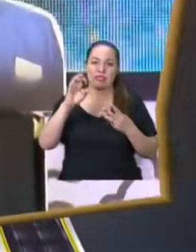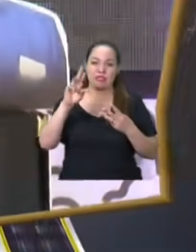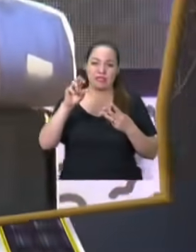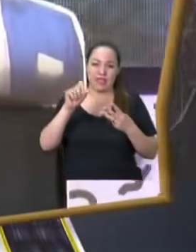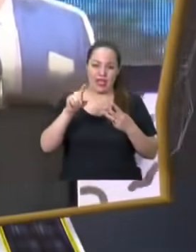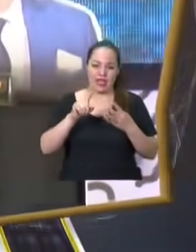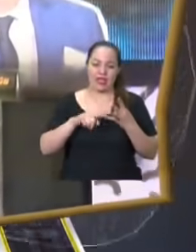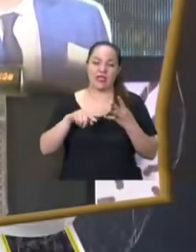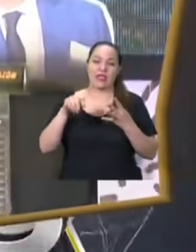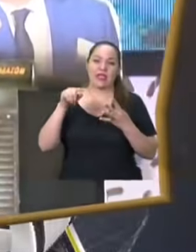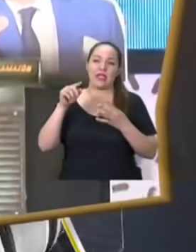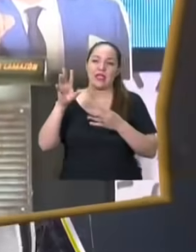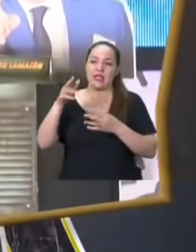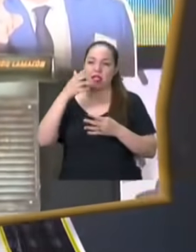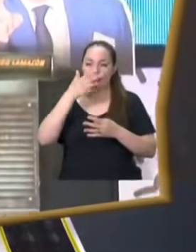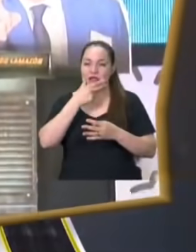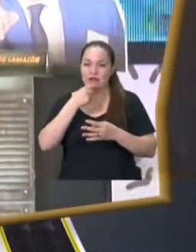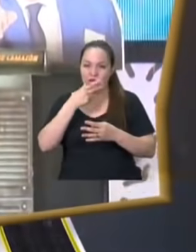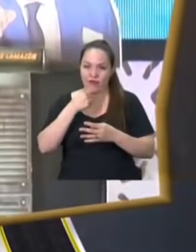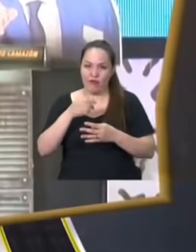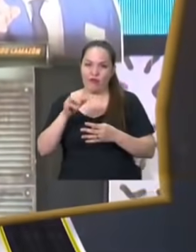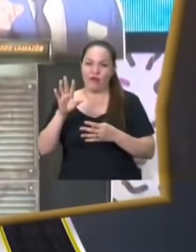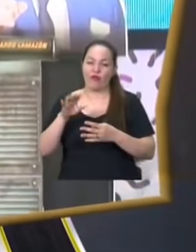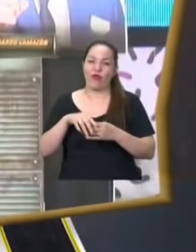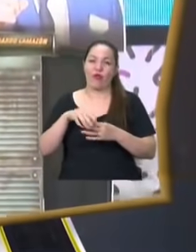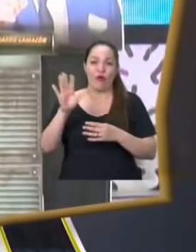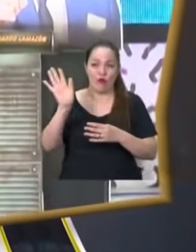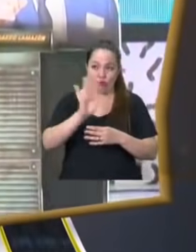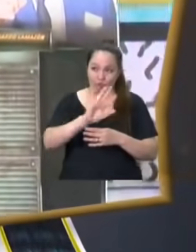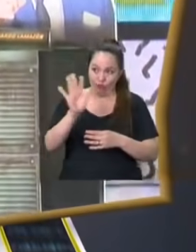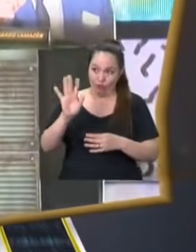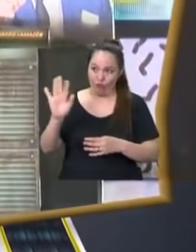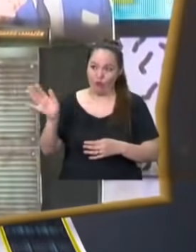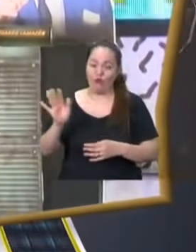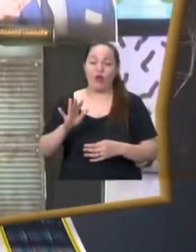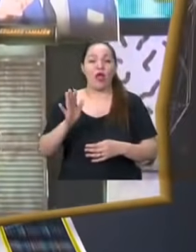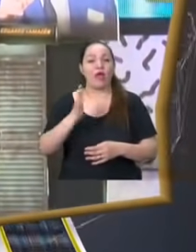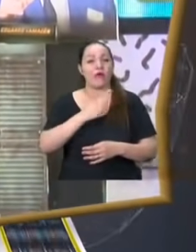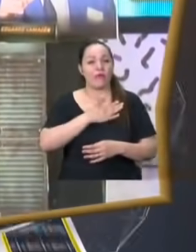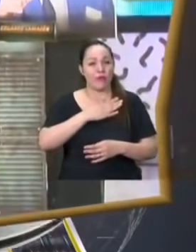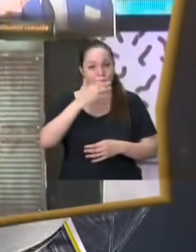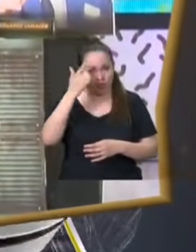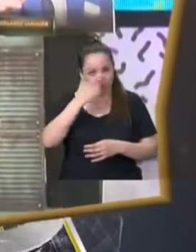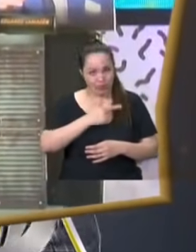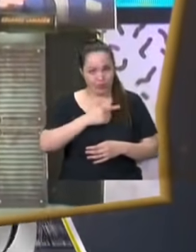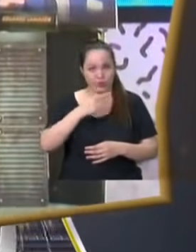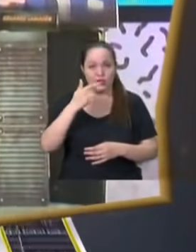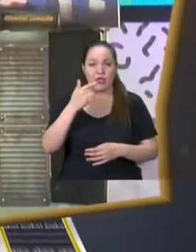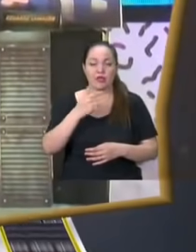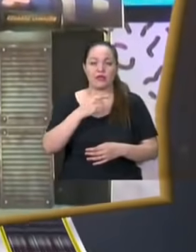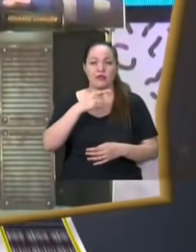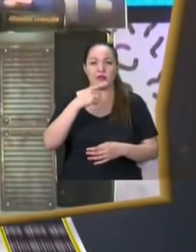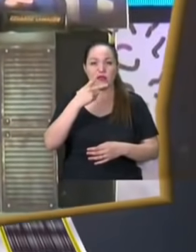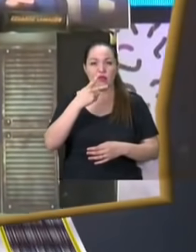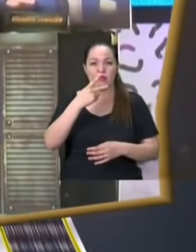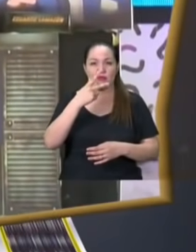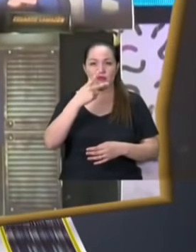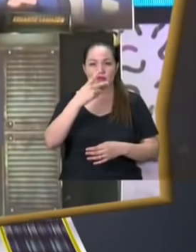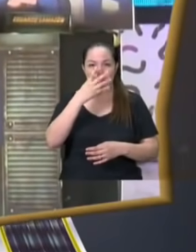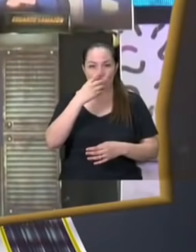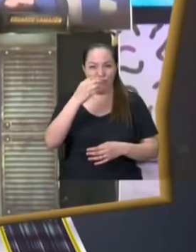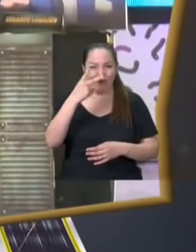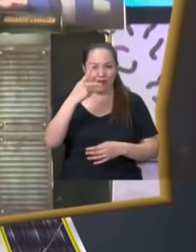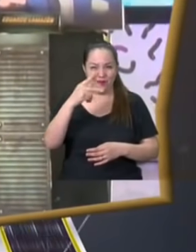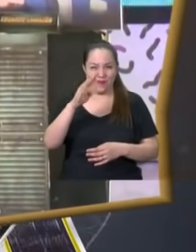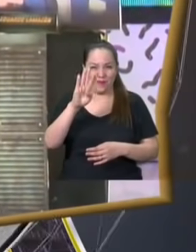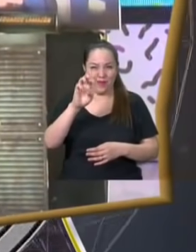déjenme saludarlos a todos. Buenas noches, muchachos. Perro Bermúdez, qué gusto saber que está otra vez